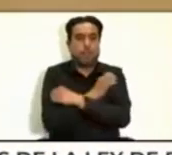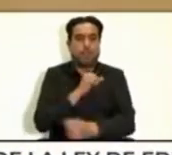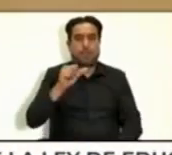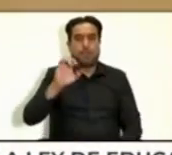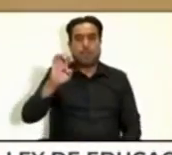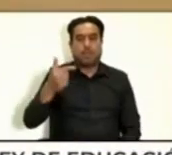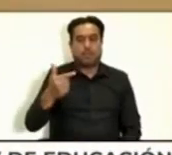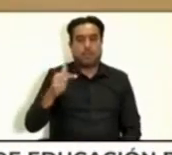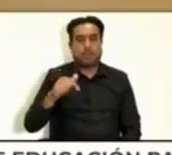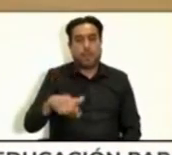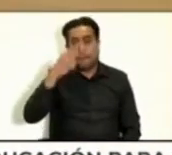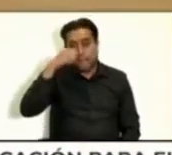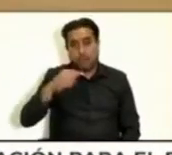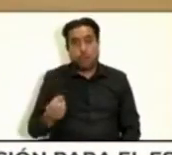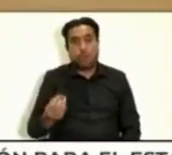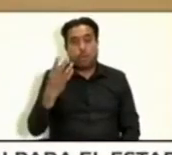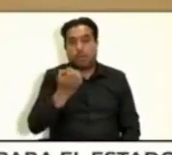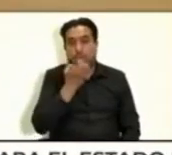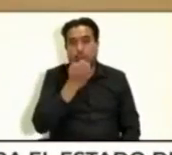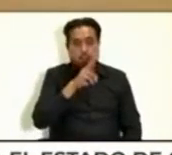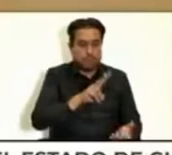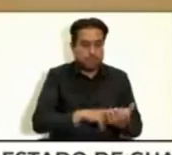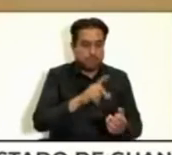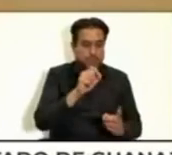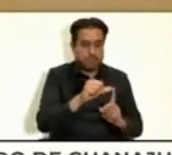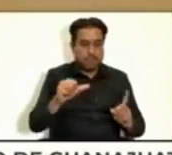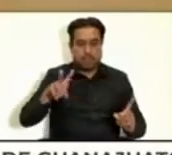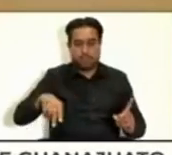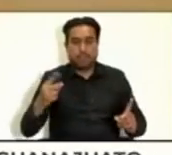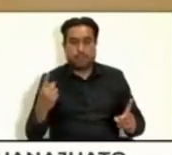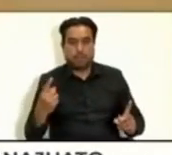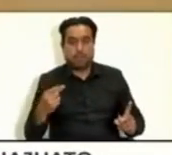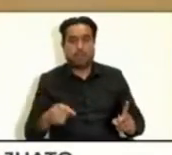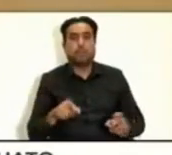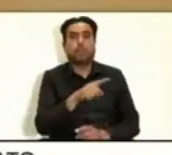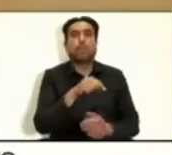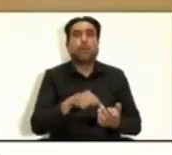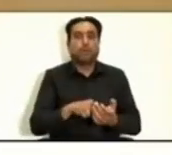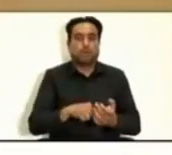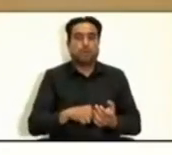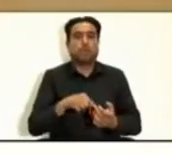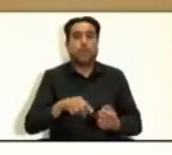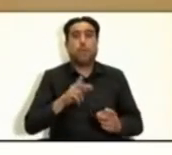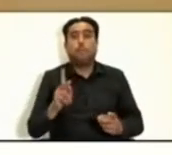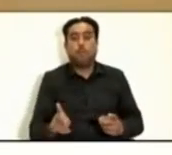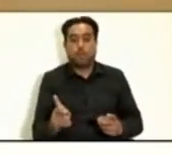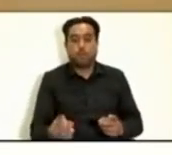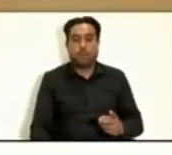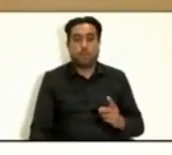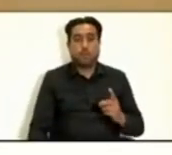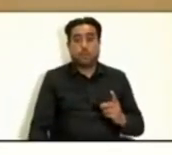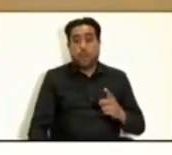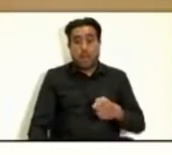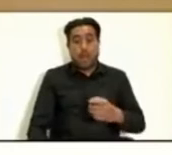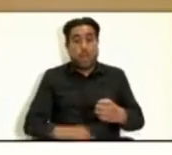para el ciclo escolar 2020 2021 en los planteles educativos públicos la educación